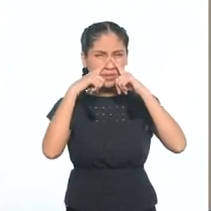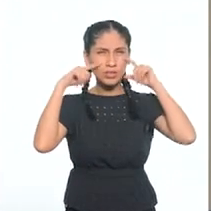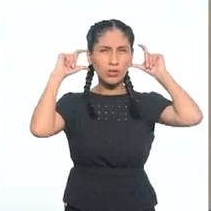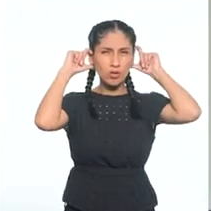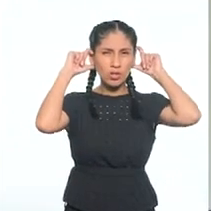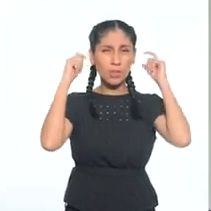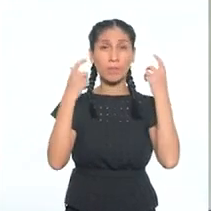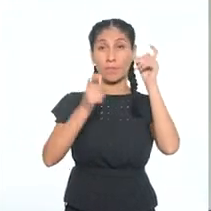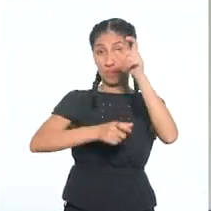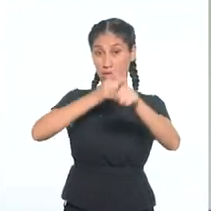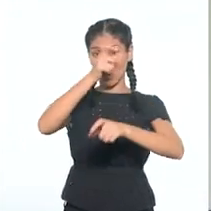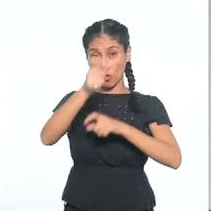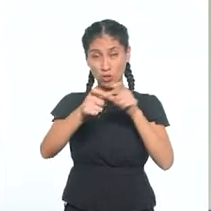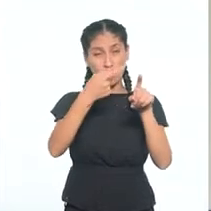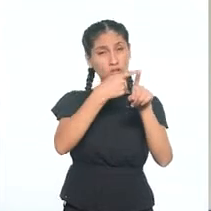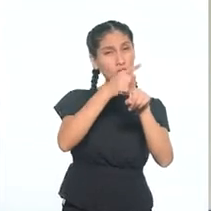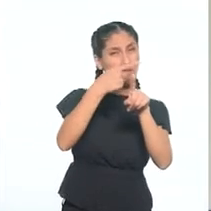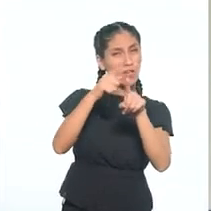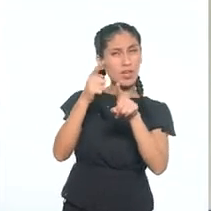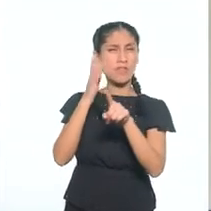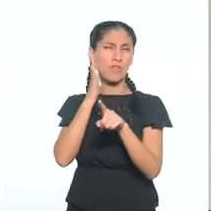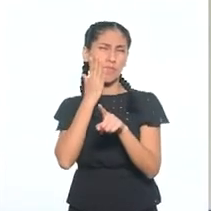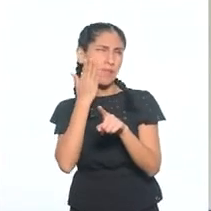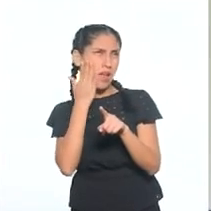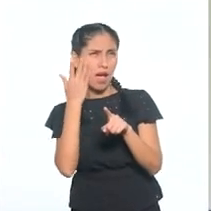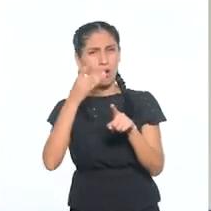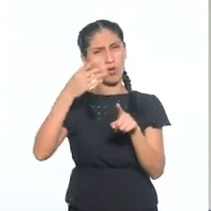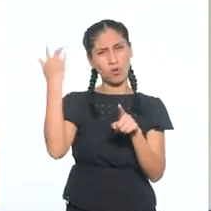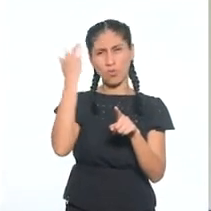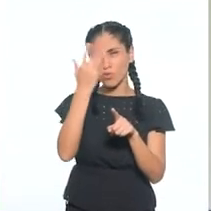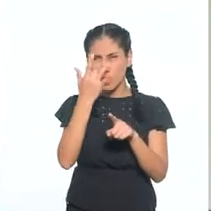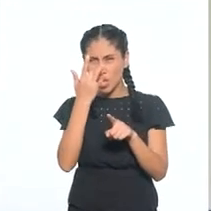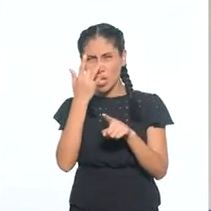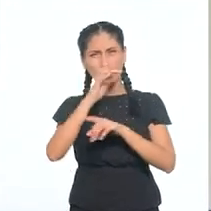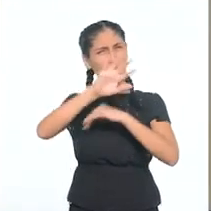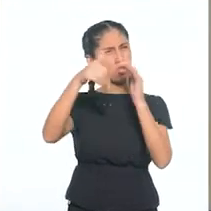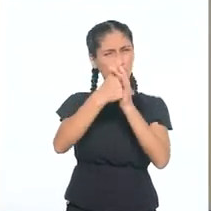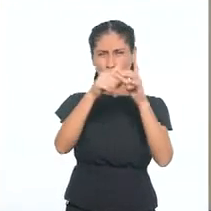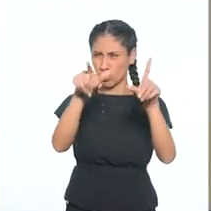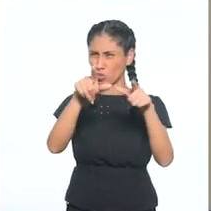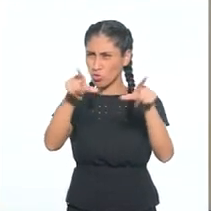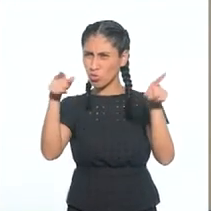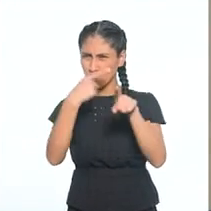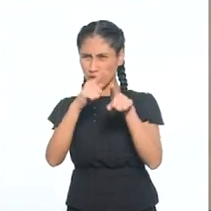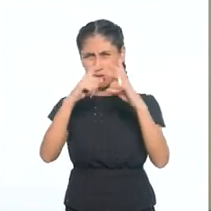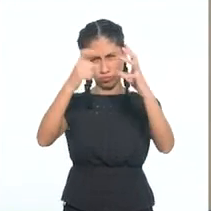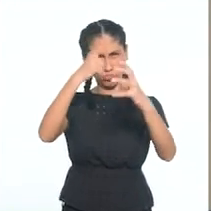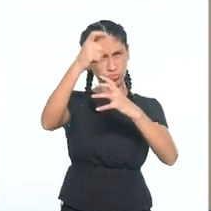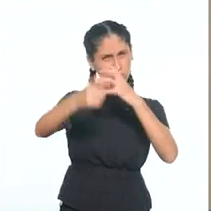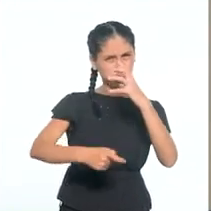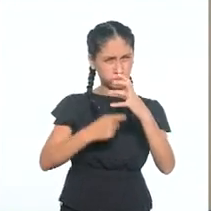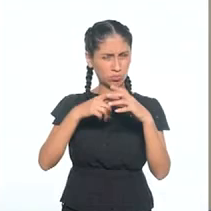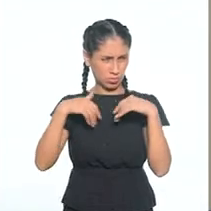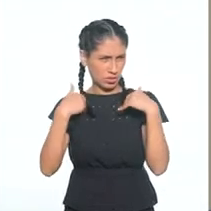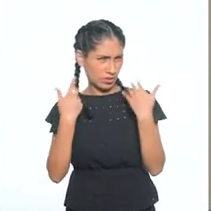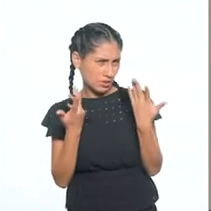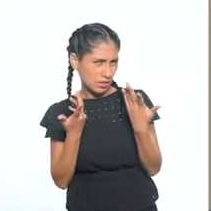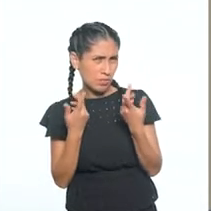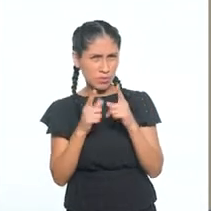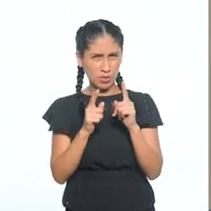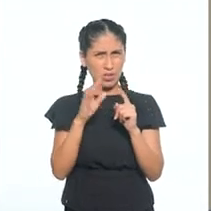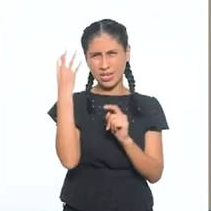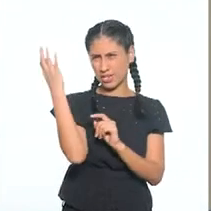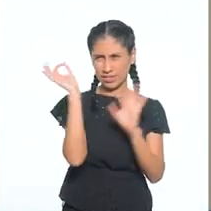mascarilla personas con distintos rasgos que representan el mundo entero podría ser pero es la típica